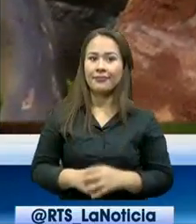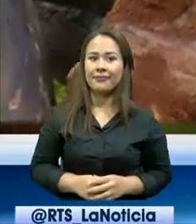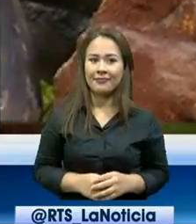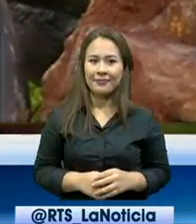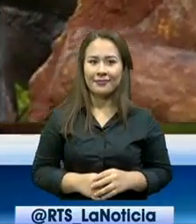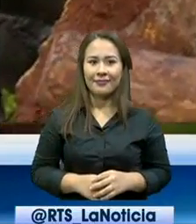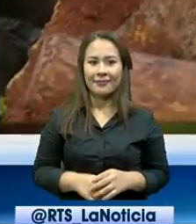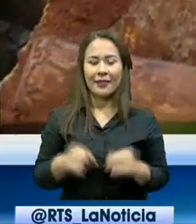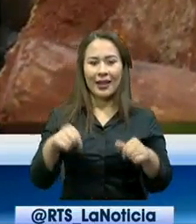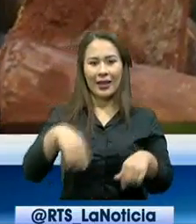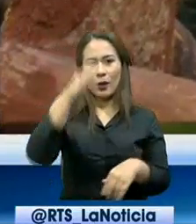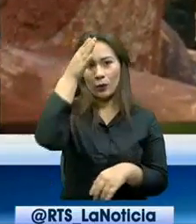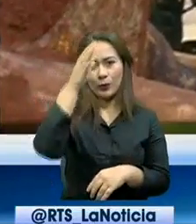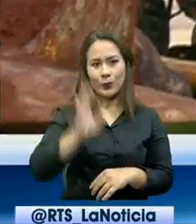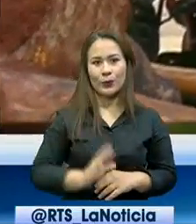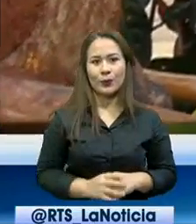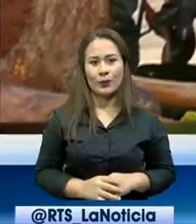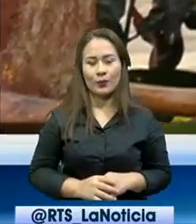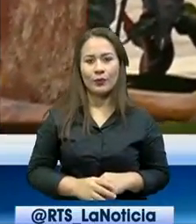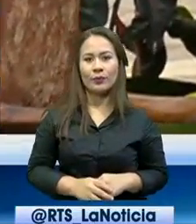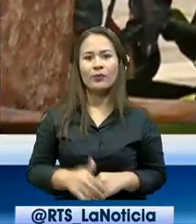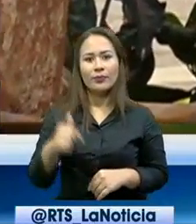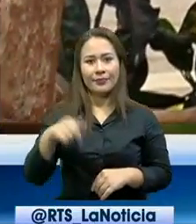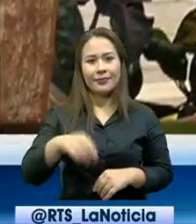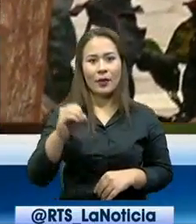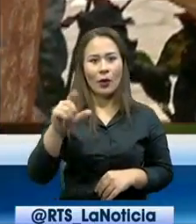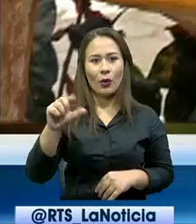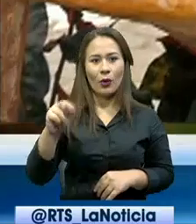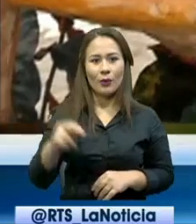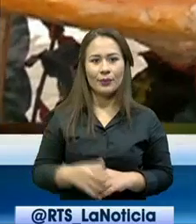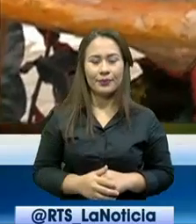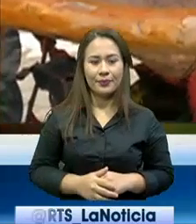aquí a la cultura de aquí de Olón.